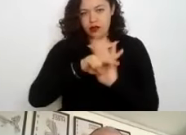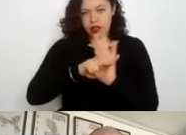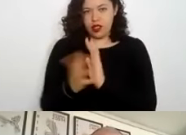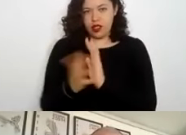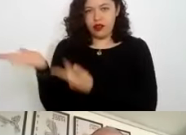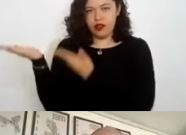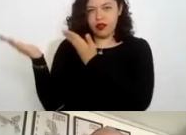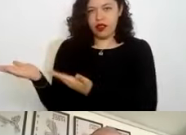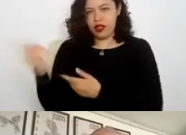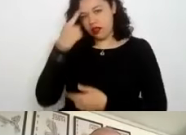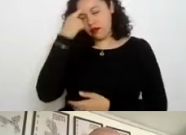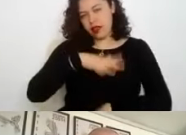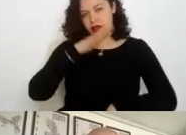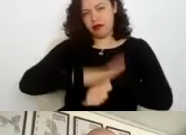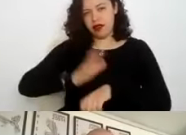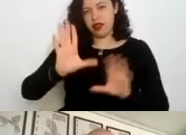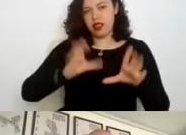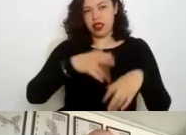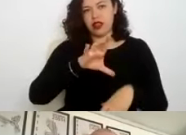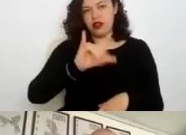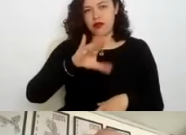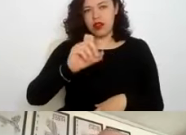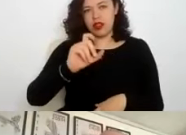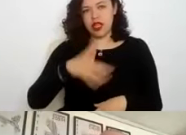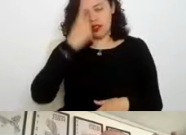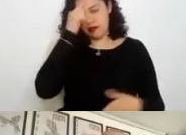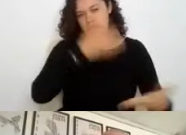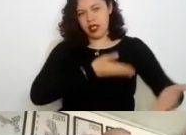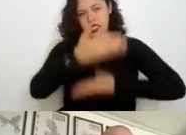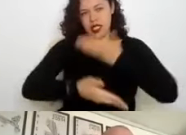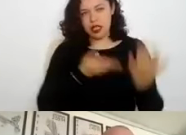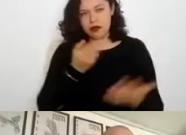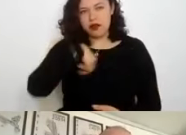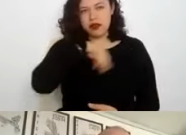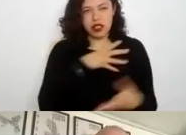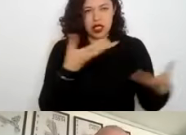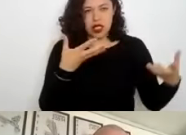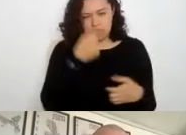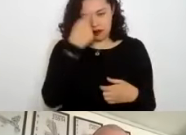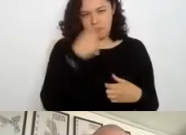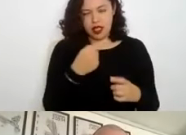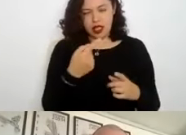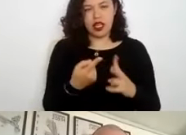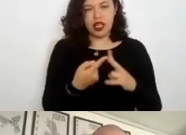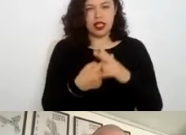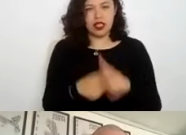más de lo que hacemos en Comunal como servicios, como agencia, como emprendimiento social.